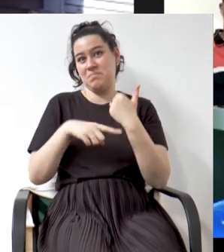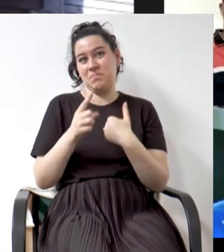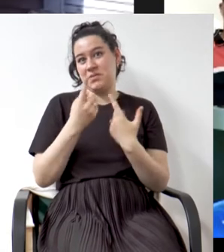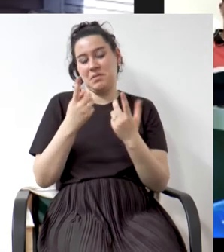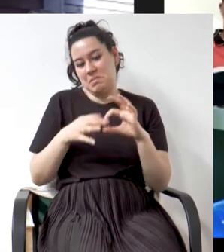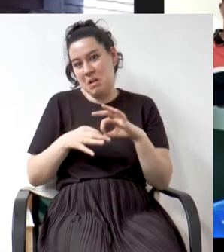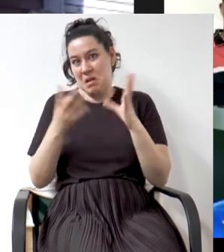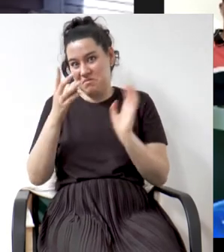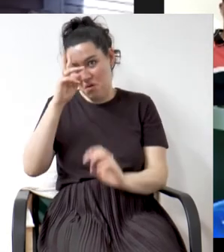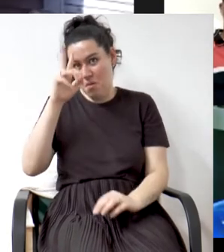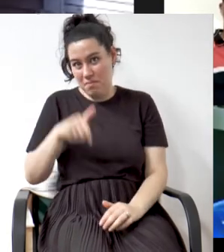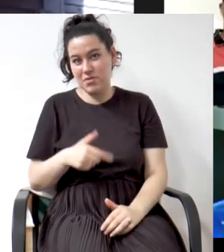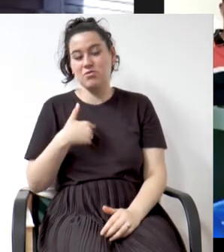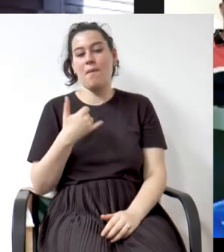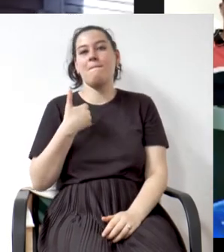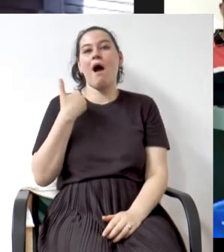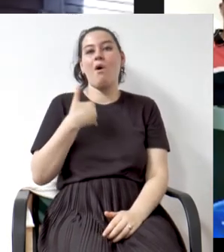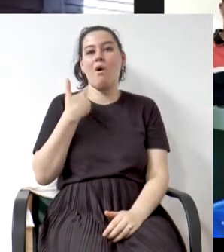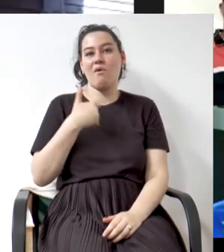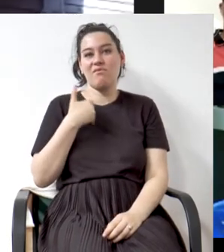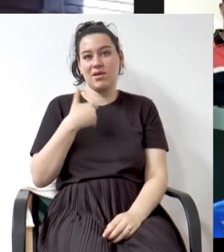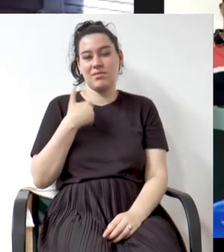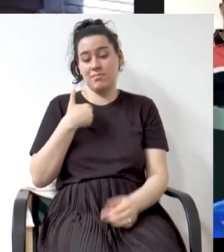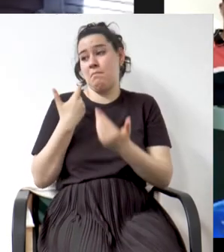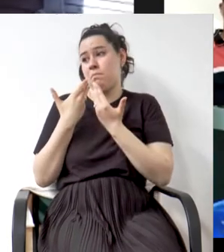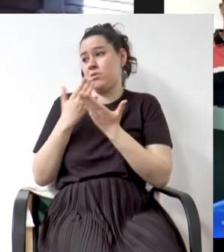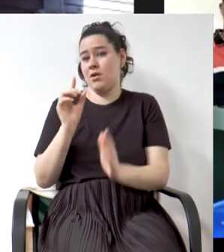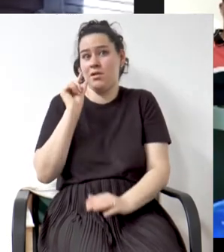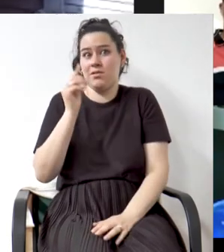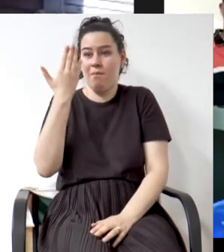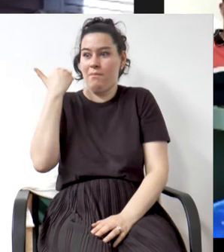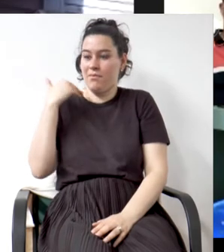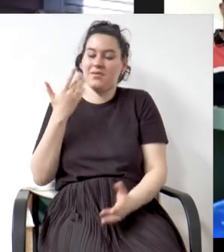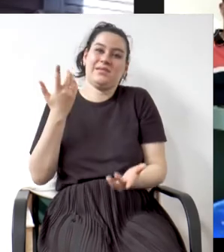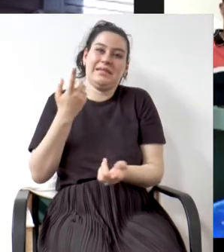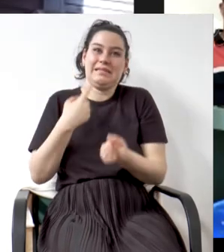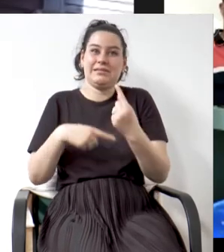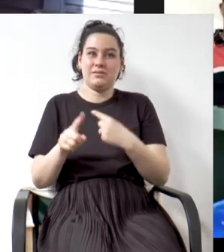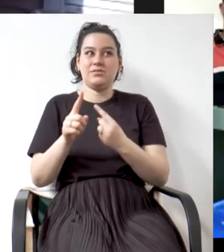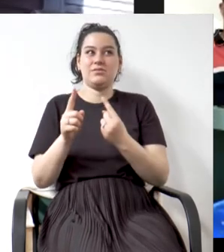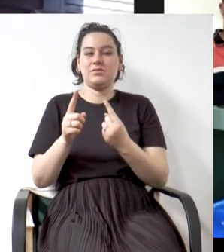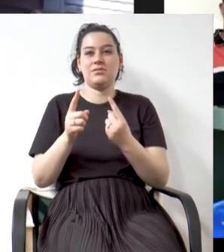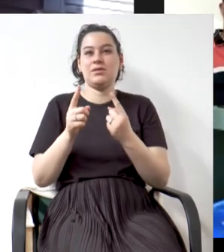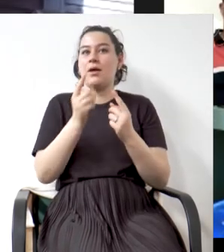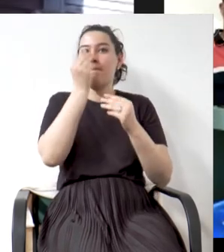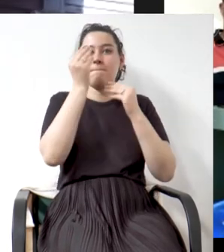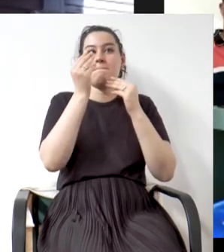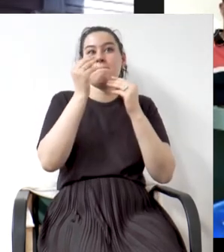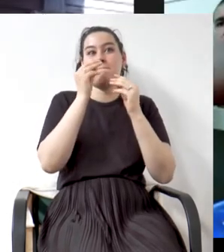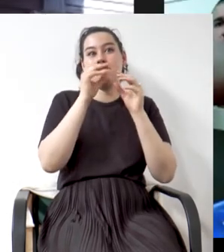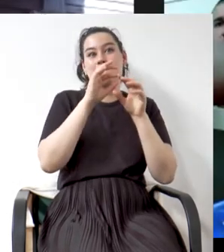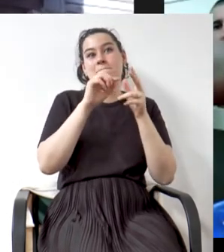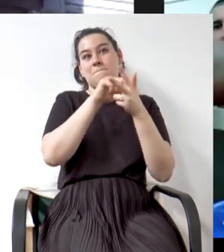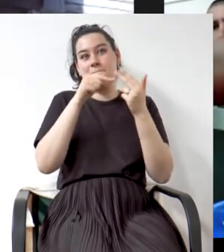algunas libertades. Soy el más joven y además me mandaron a empezar, así que voy a alejarme un poco de las preguntas guía y